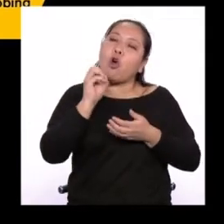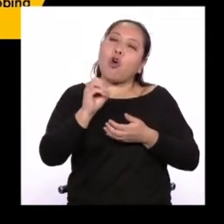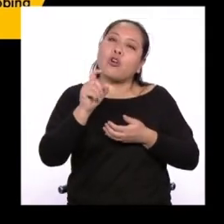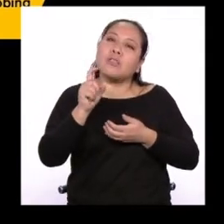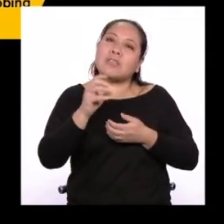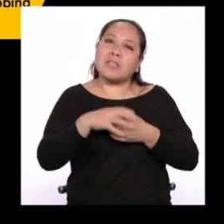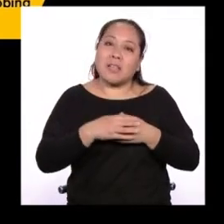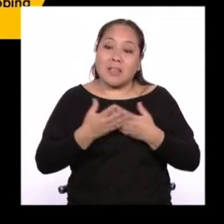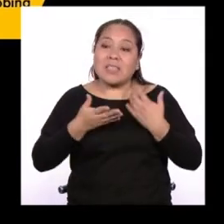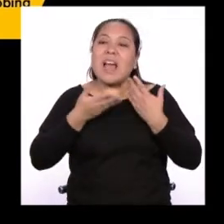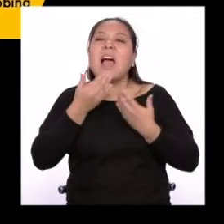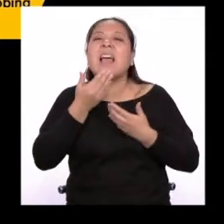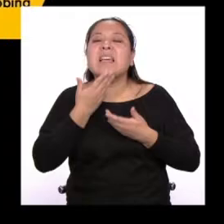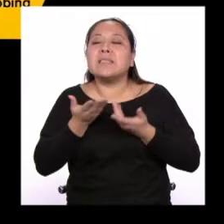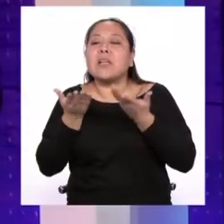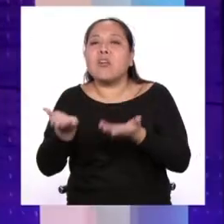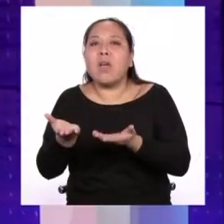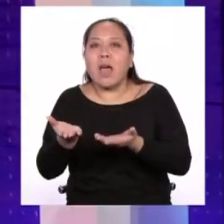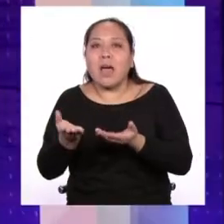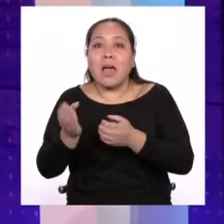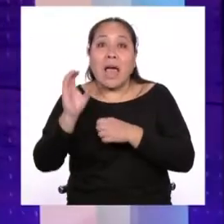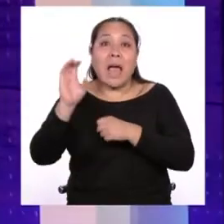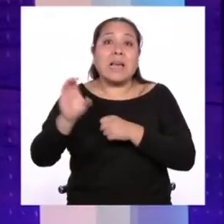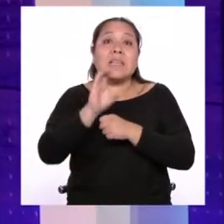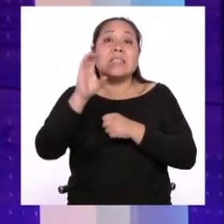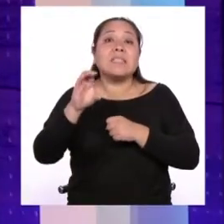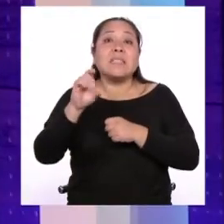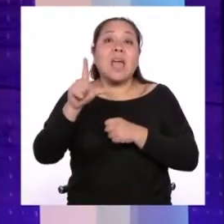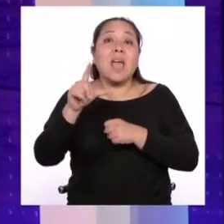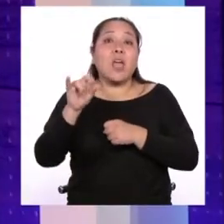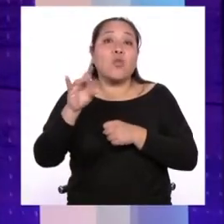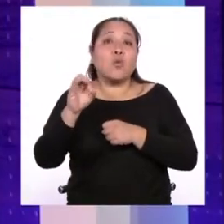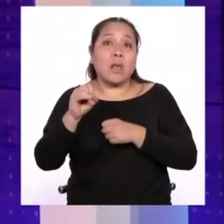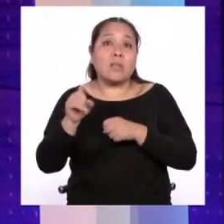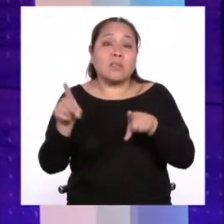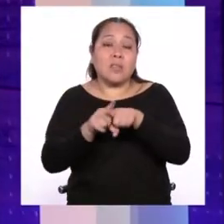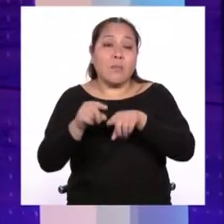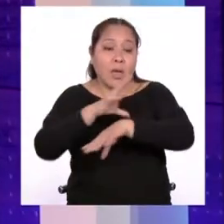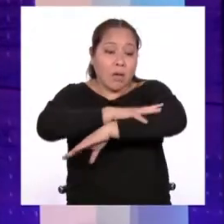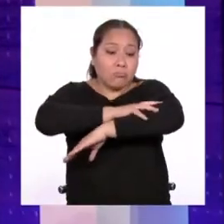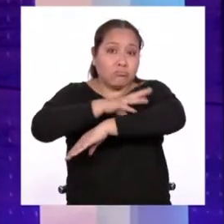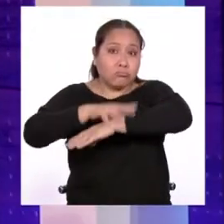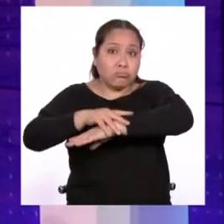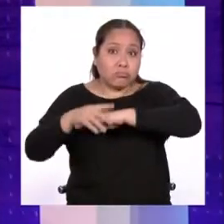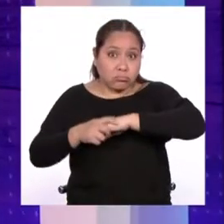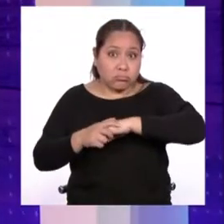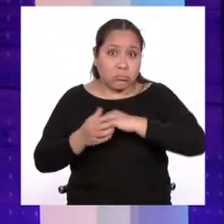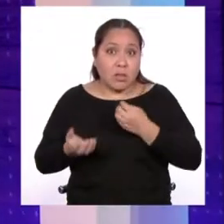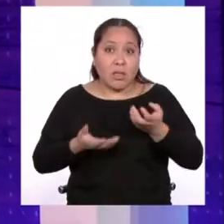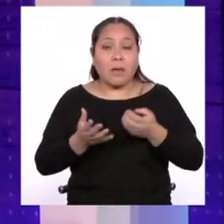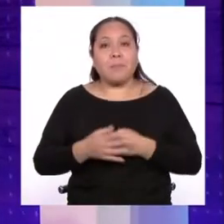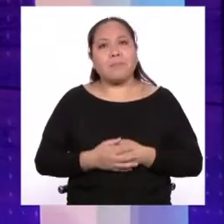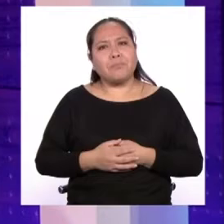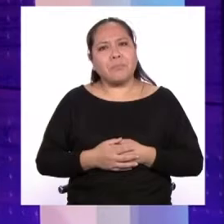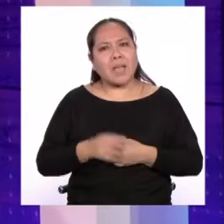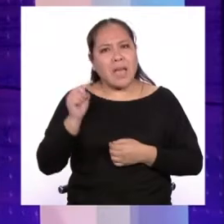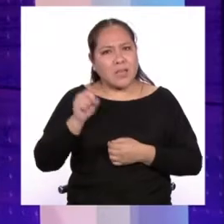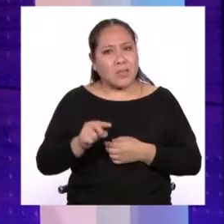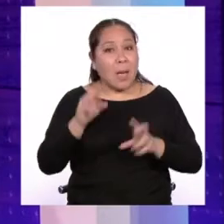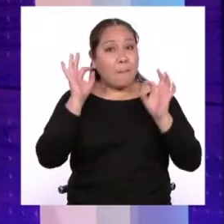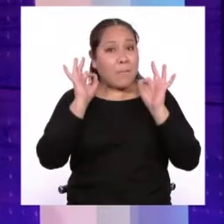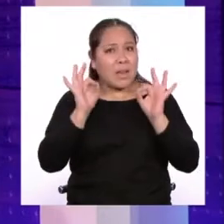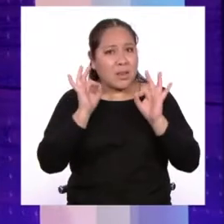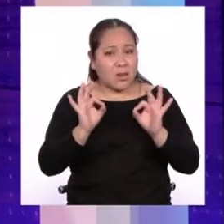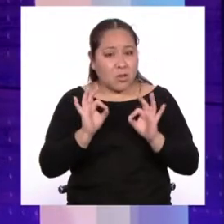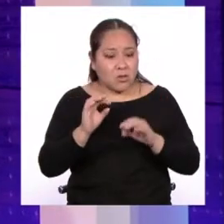nuestras células y tejidos. Esto es grave, porque si nuestras células no tienen